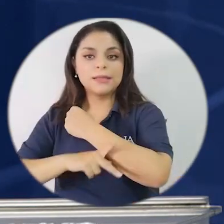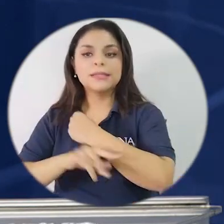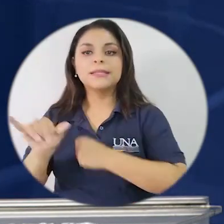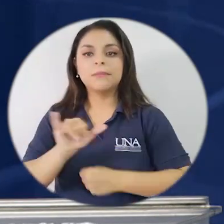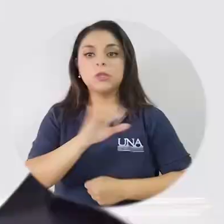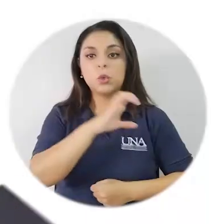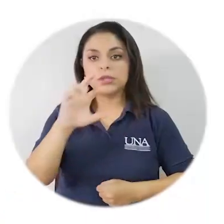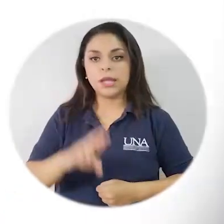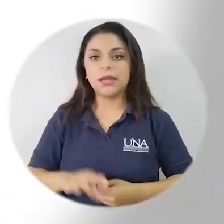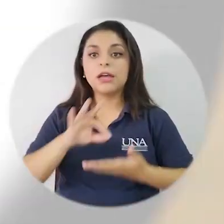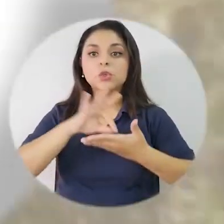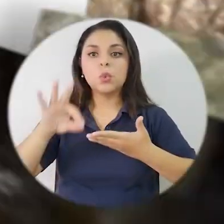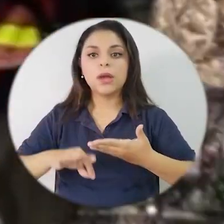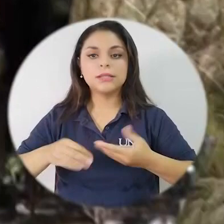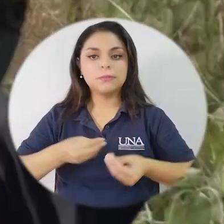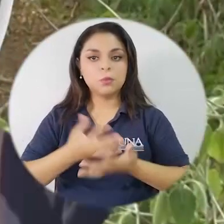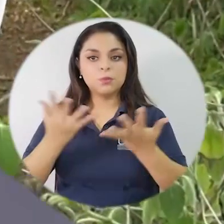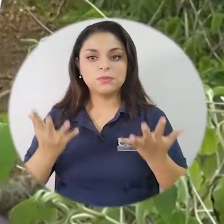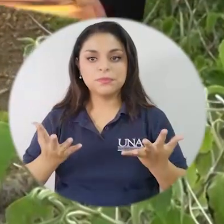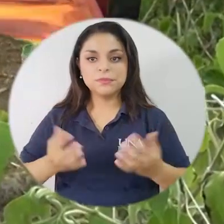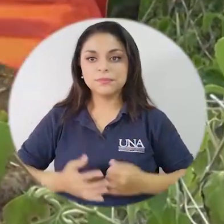Costa Rica.